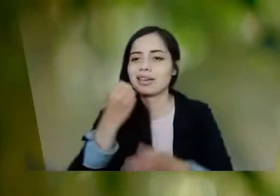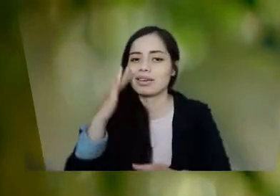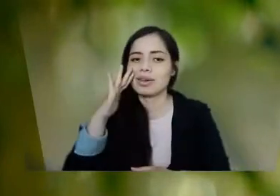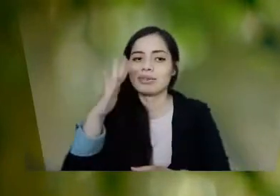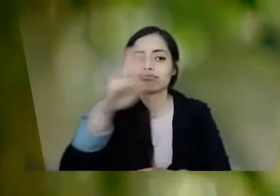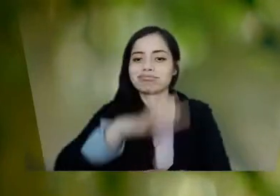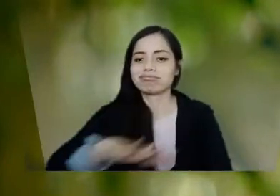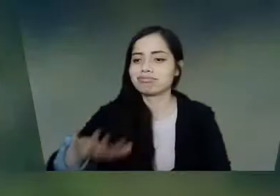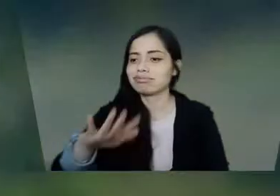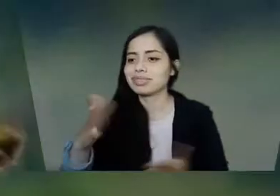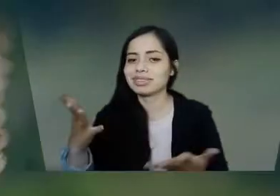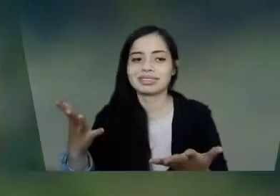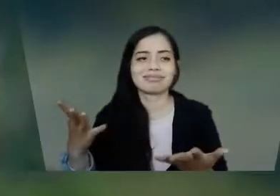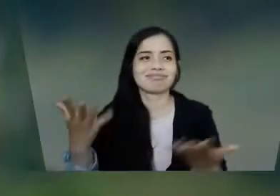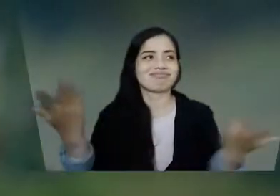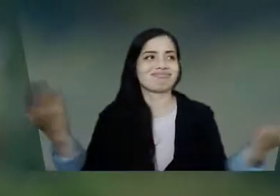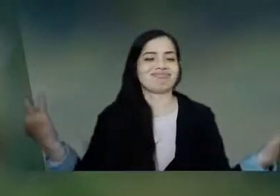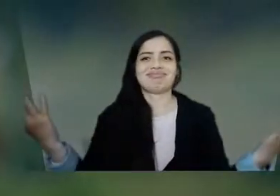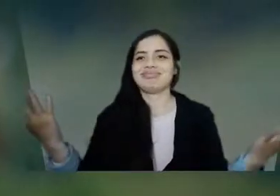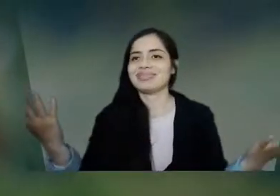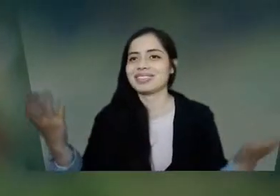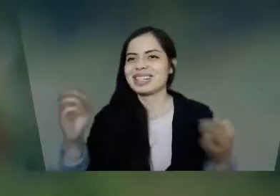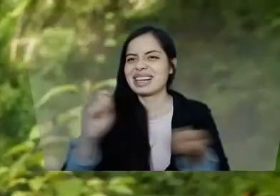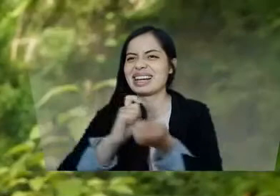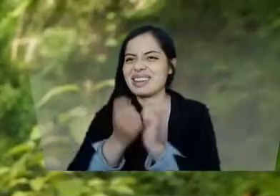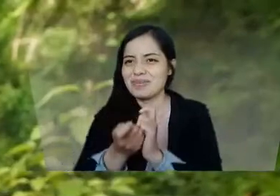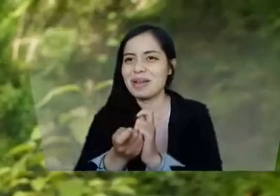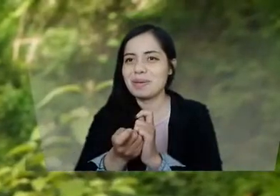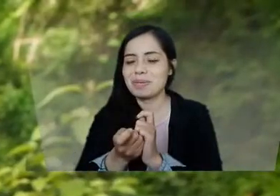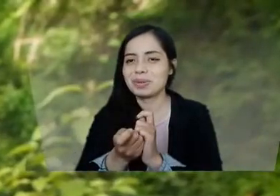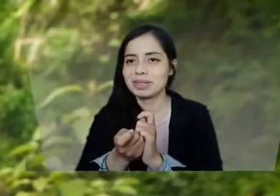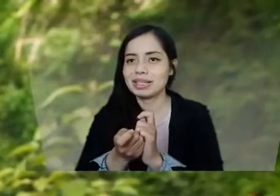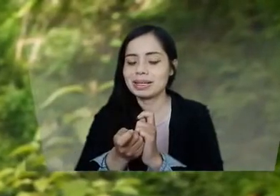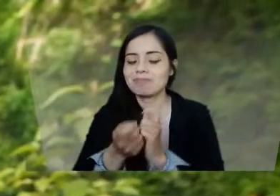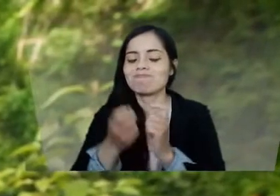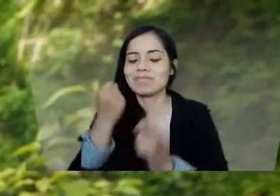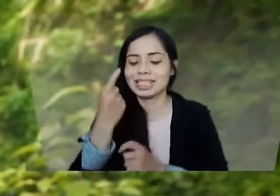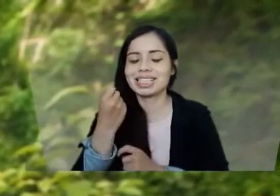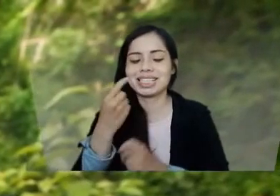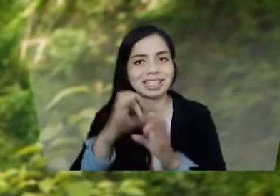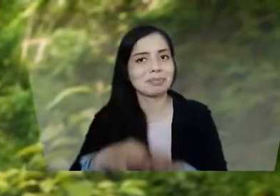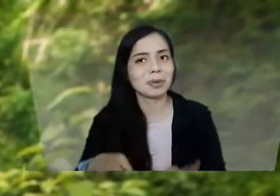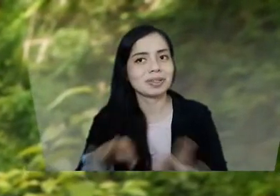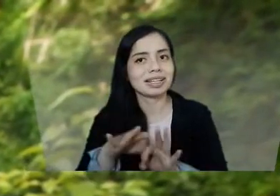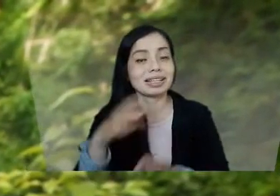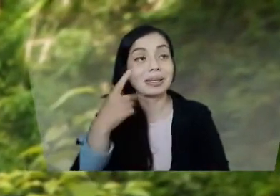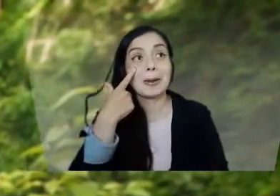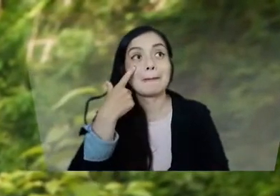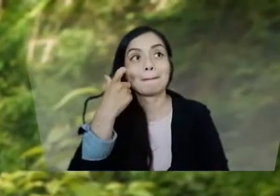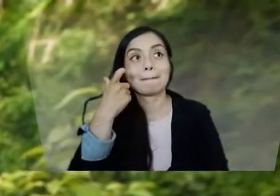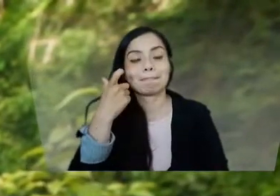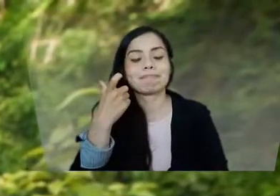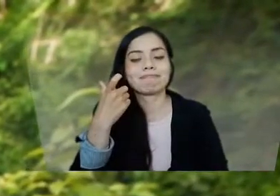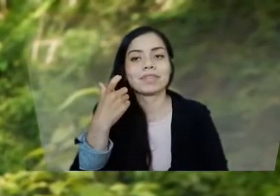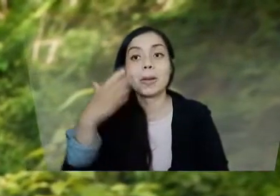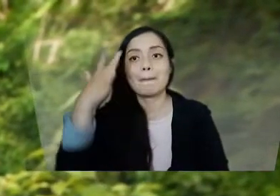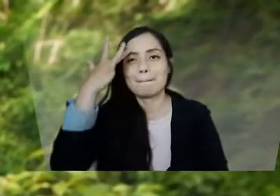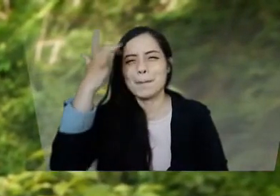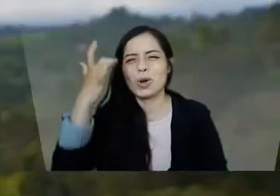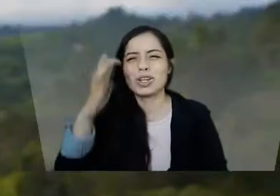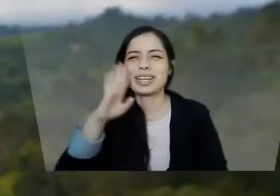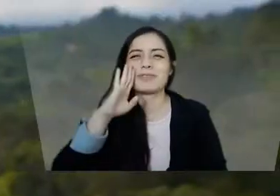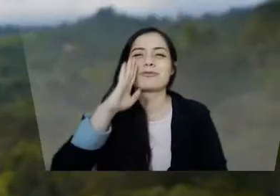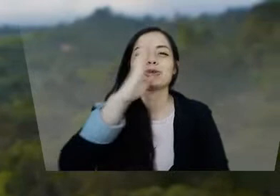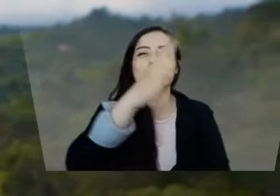reducciones poblacionales, pensando un poco en lo que va a pasar en el futuro con el cambio climático, con el cambio del paisaje que está aún en